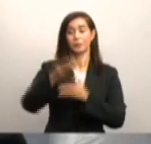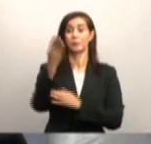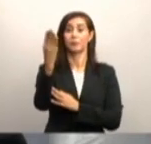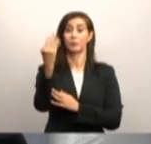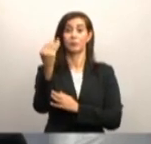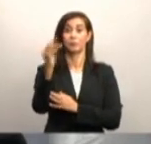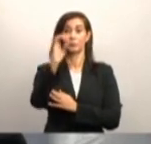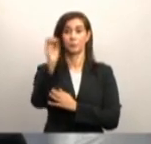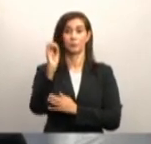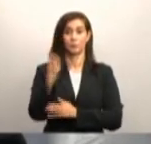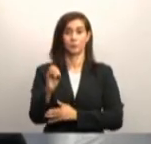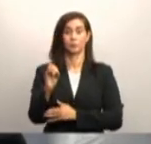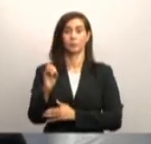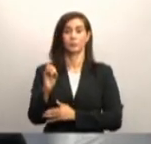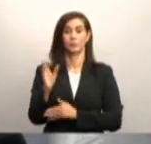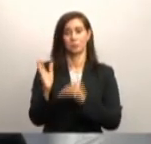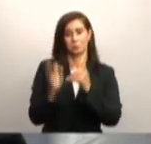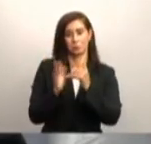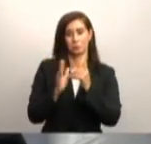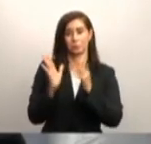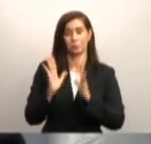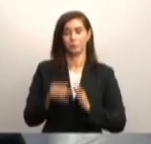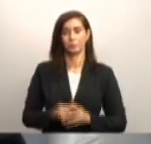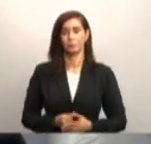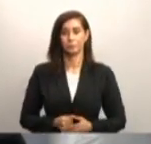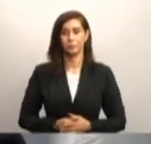14% aproximadamente.